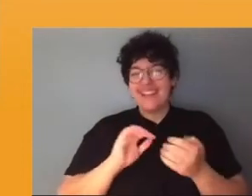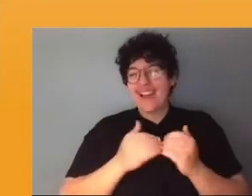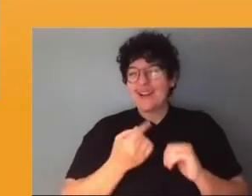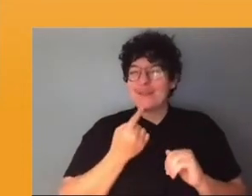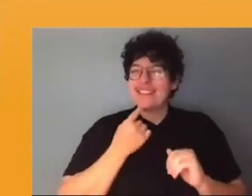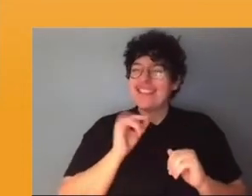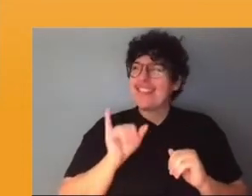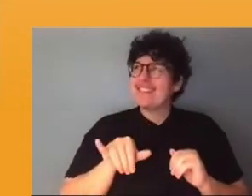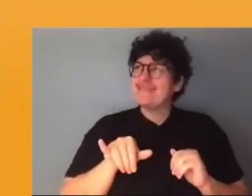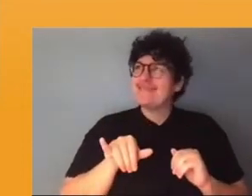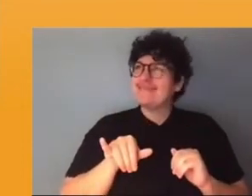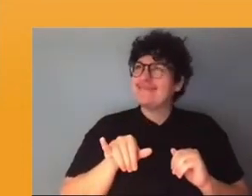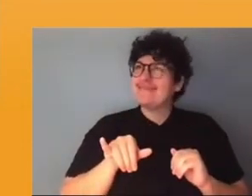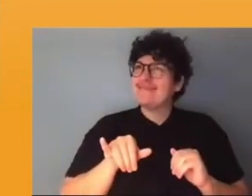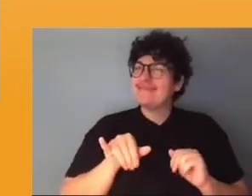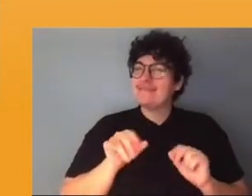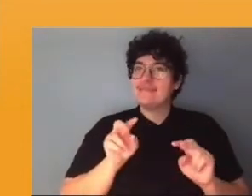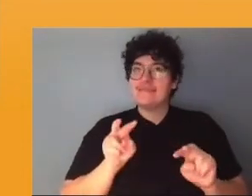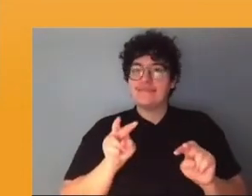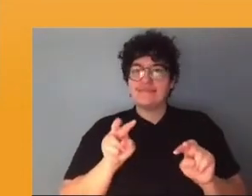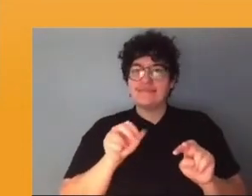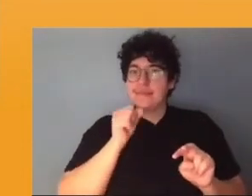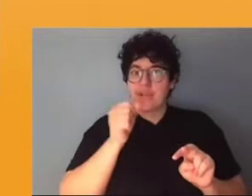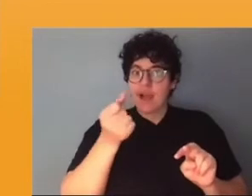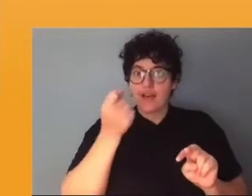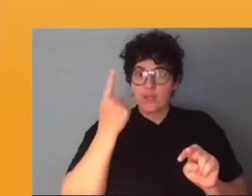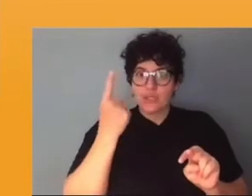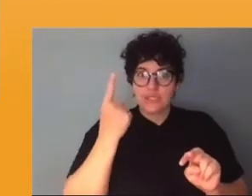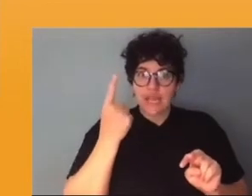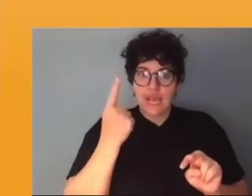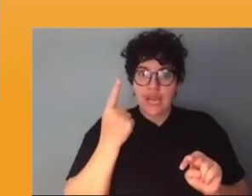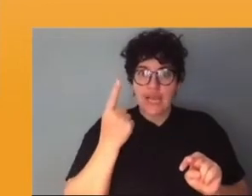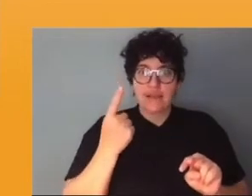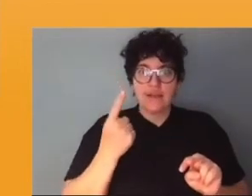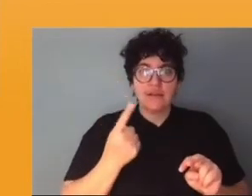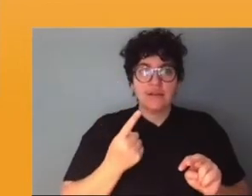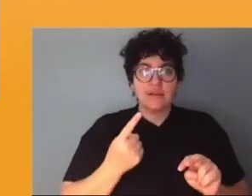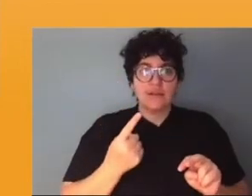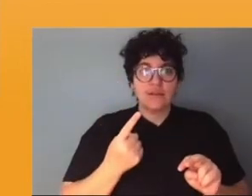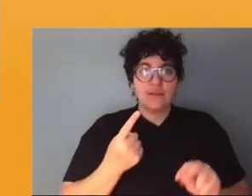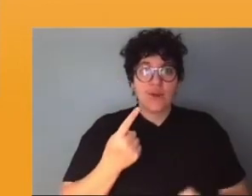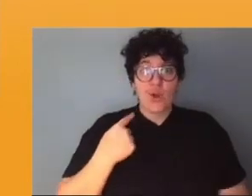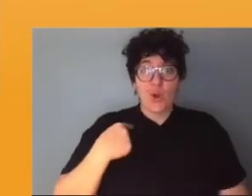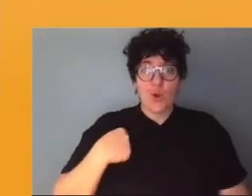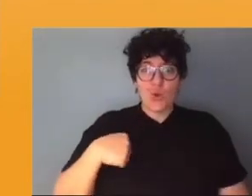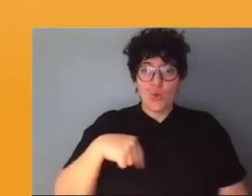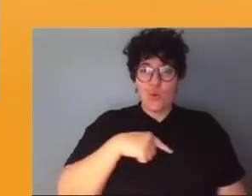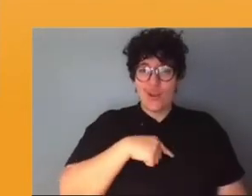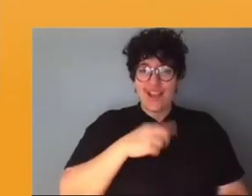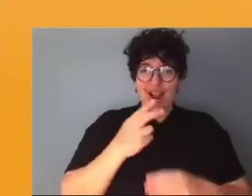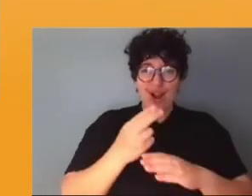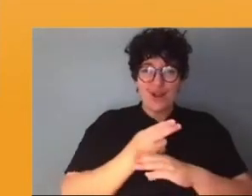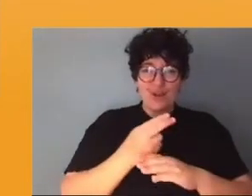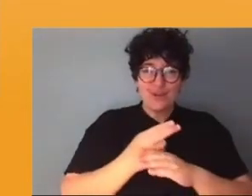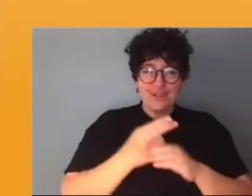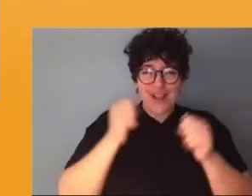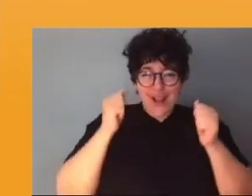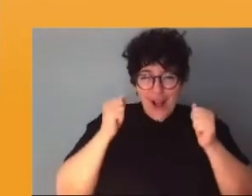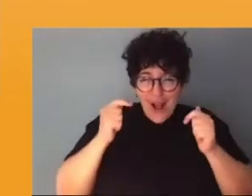estamos usando todos los músculos y todos los nervios, desde el punto de la